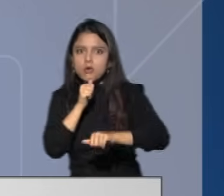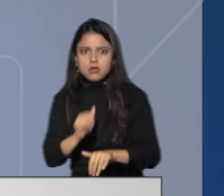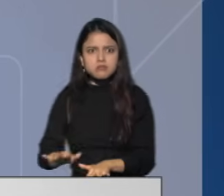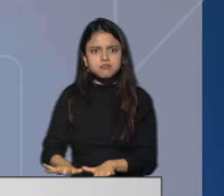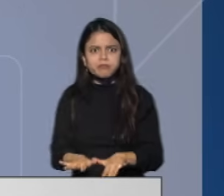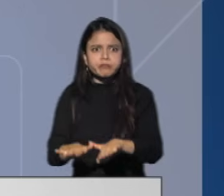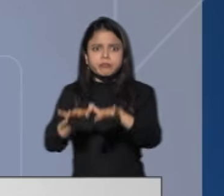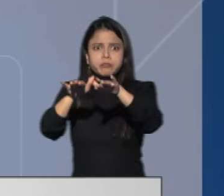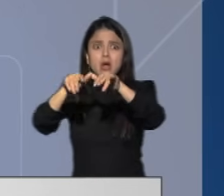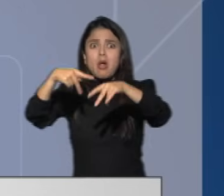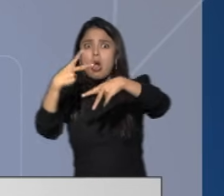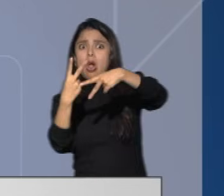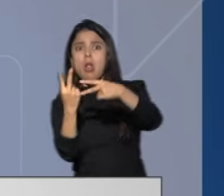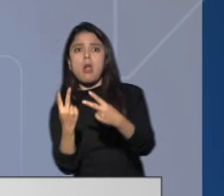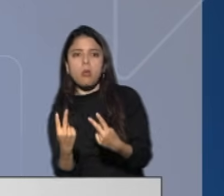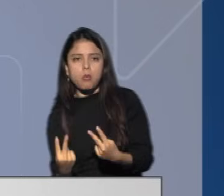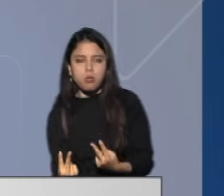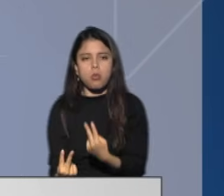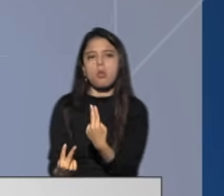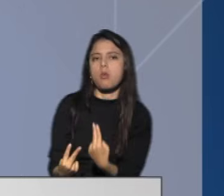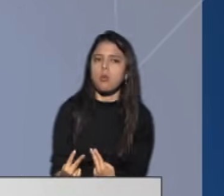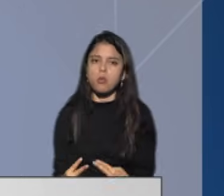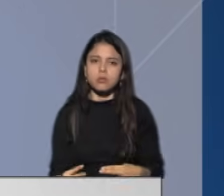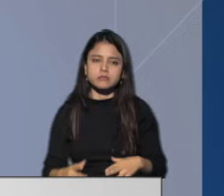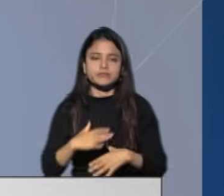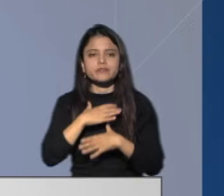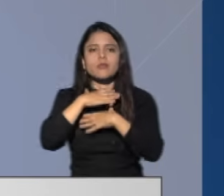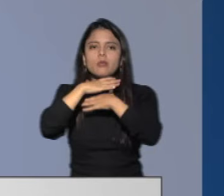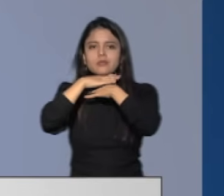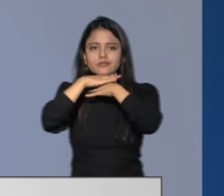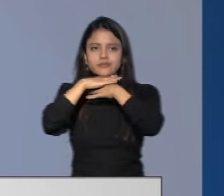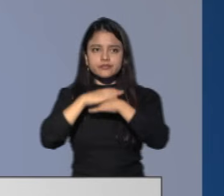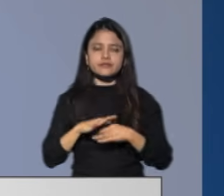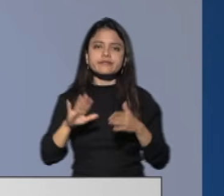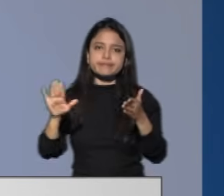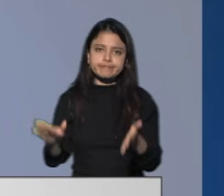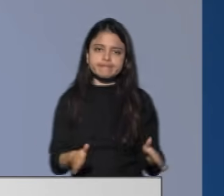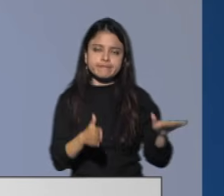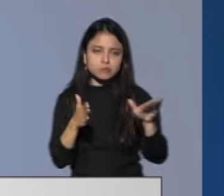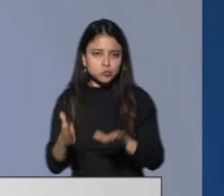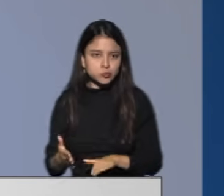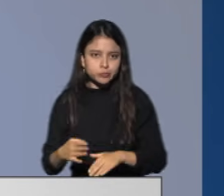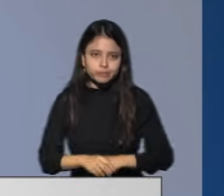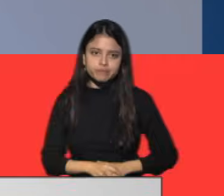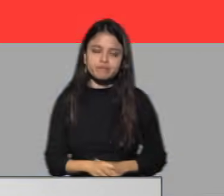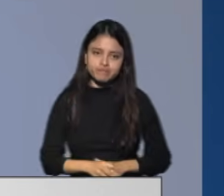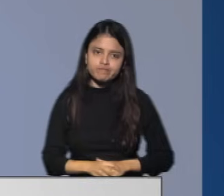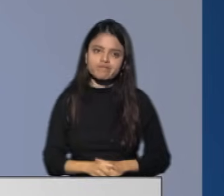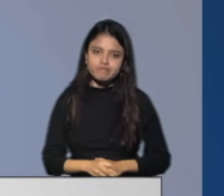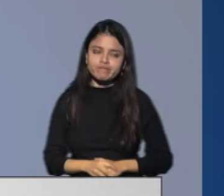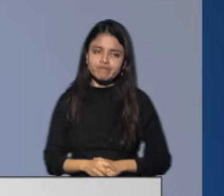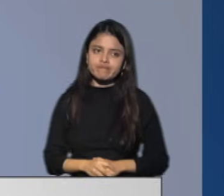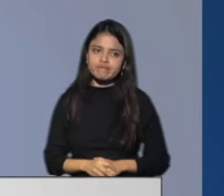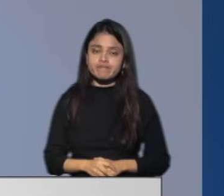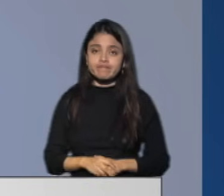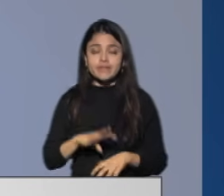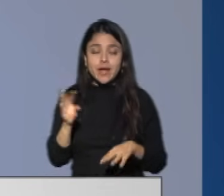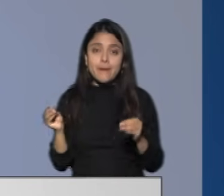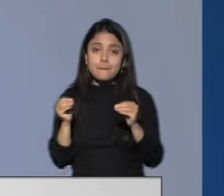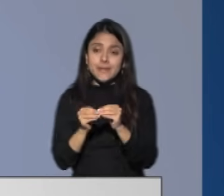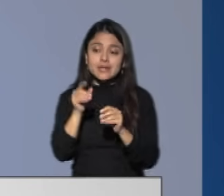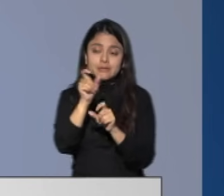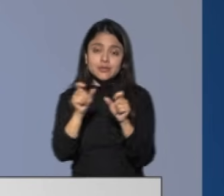7 personas las que han fallecido en esta segunda temporada de lluvias aquí en la capital de Antioquia y por supuesto seguimos atentos a